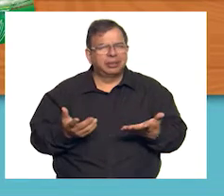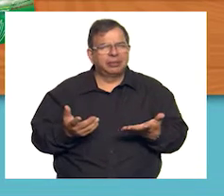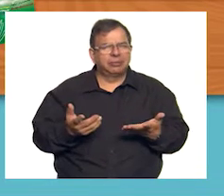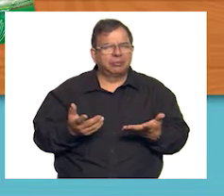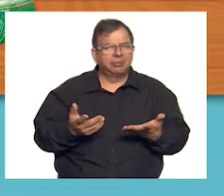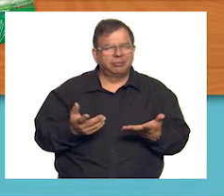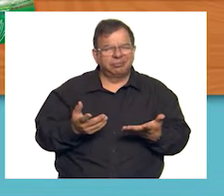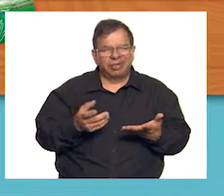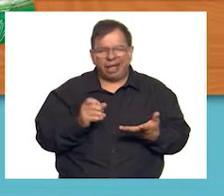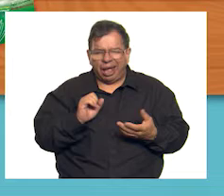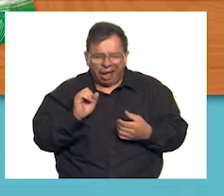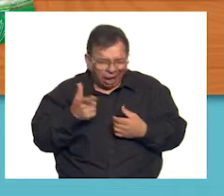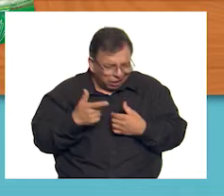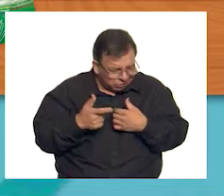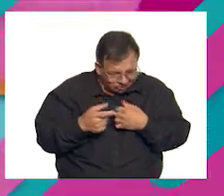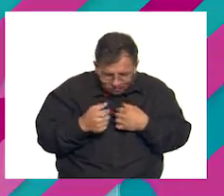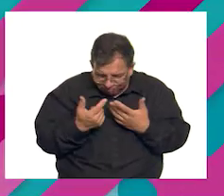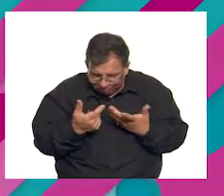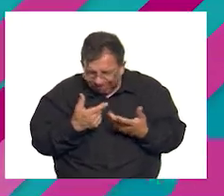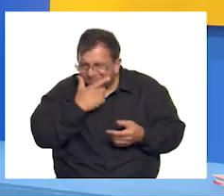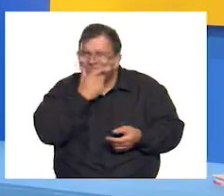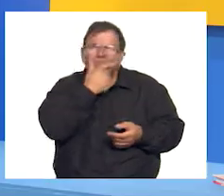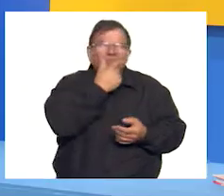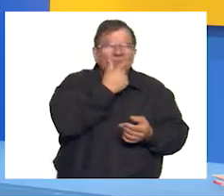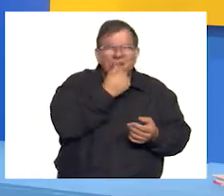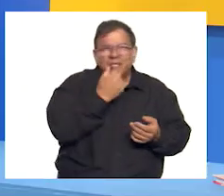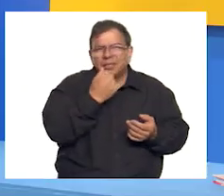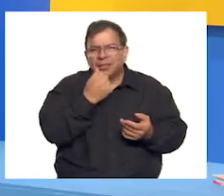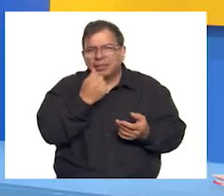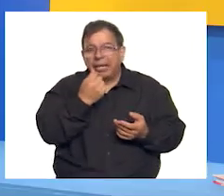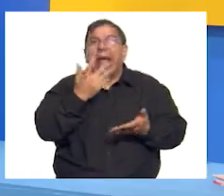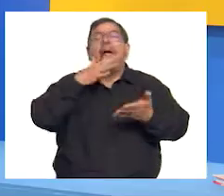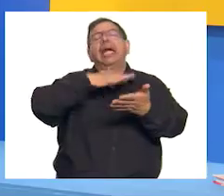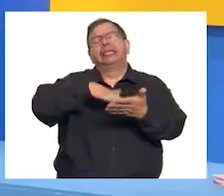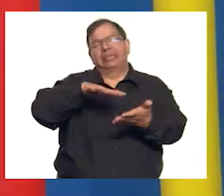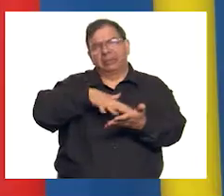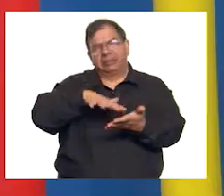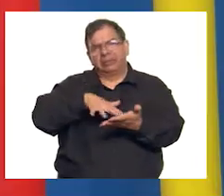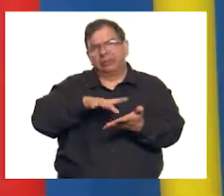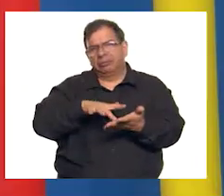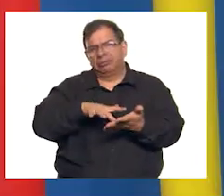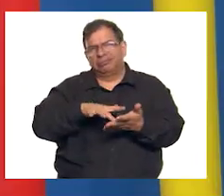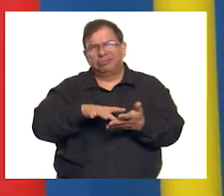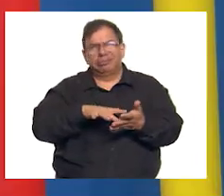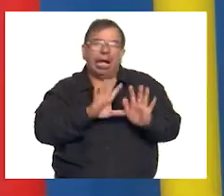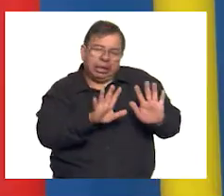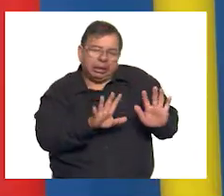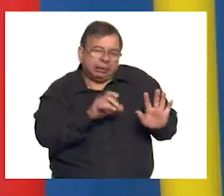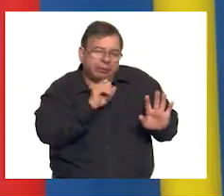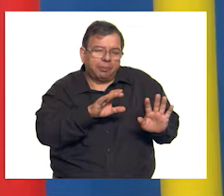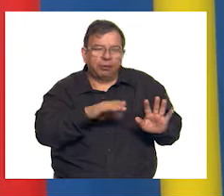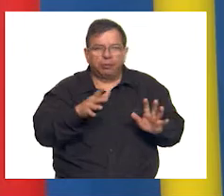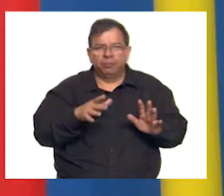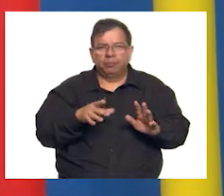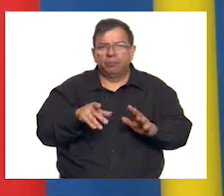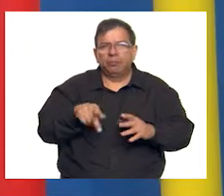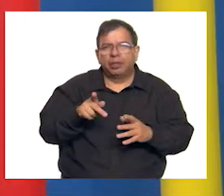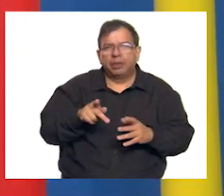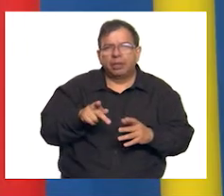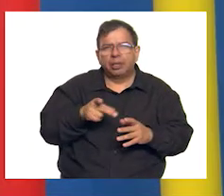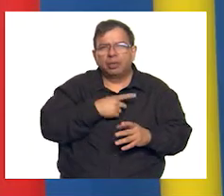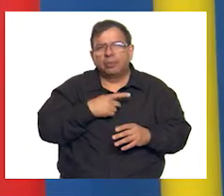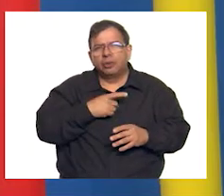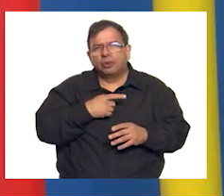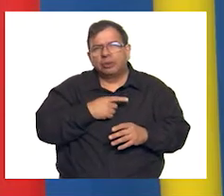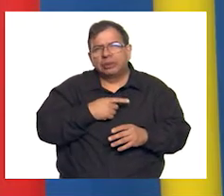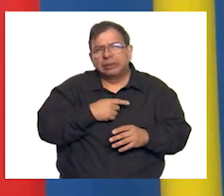sientes que se nos está olvidando algo? ¿El texto de lectura? No, bueno, eso también. Pero primero, recordarles